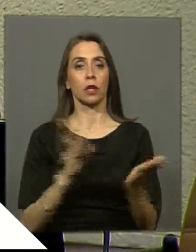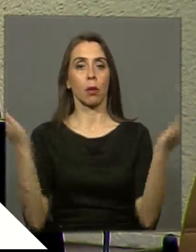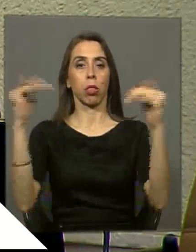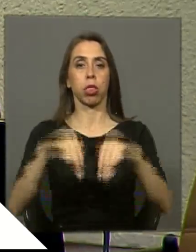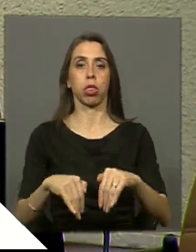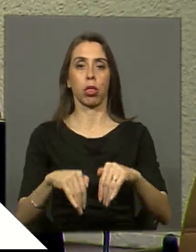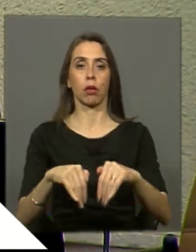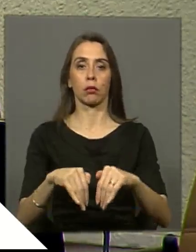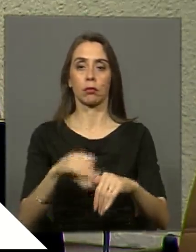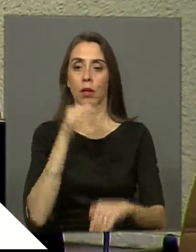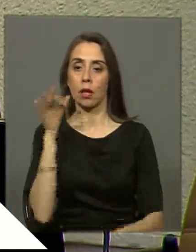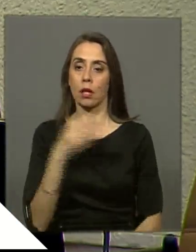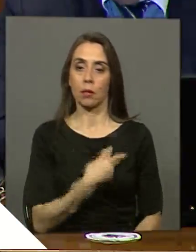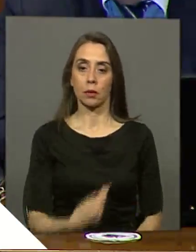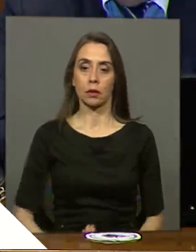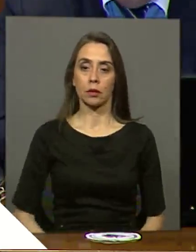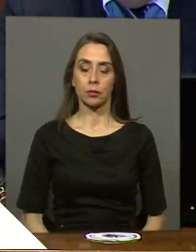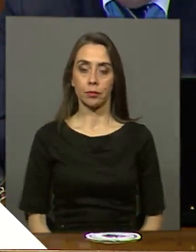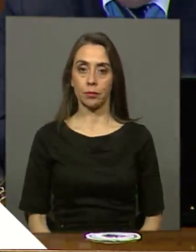he dicho presidente